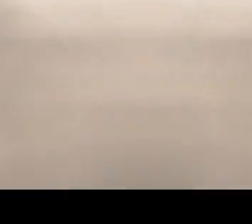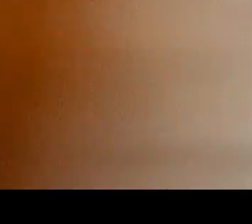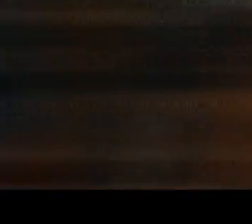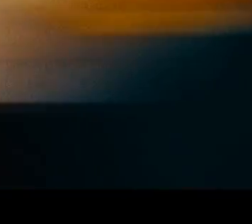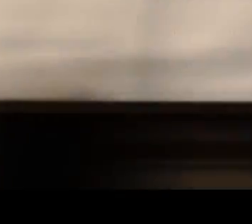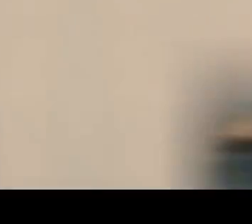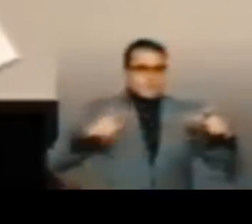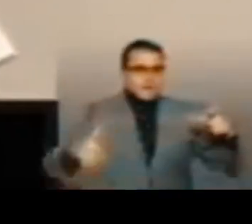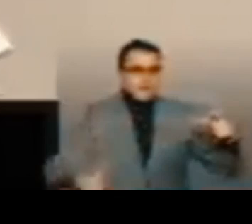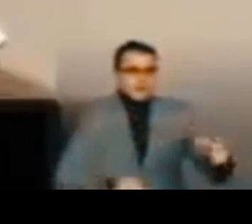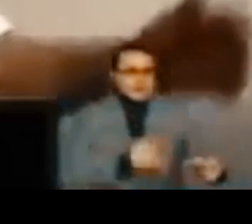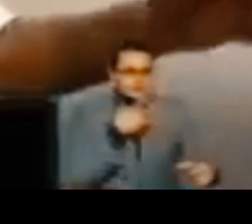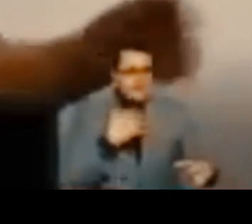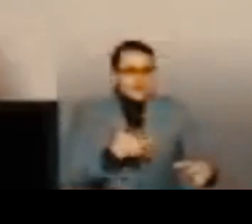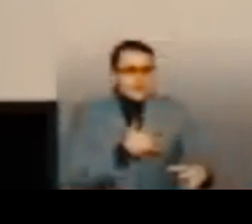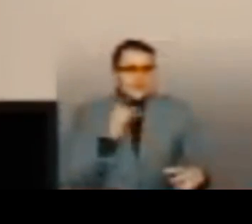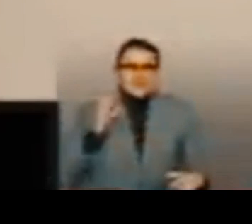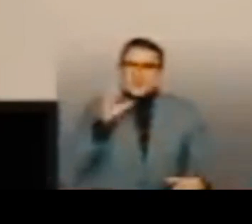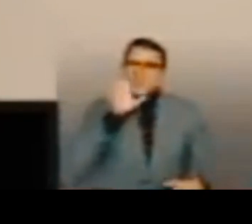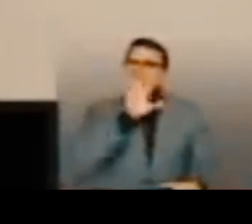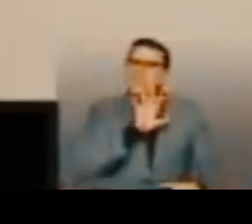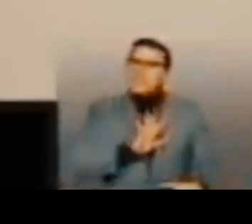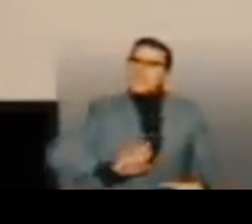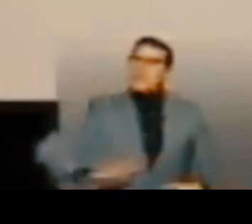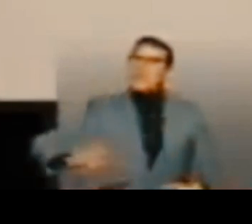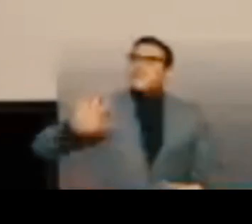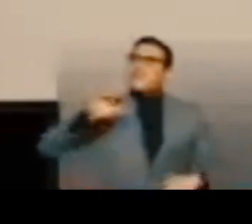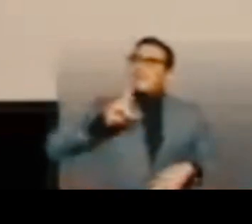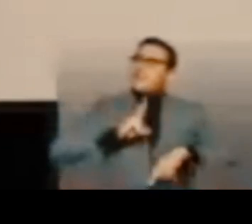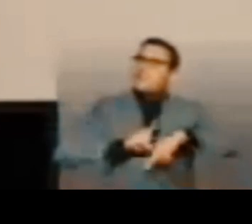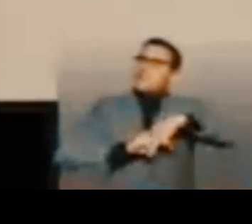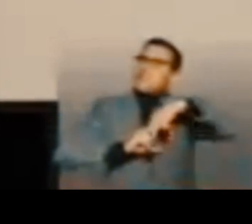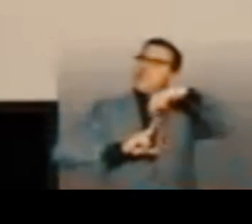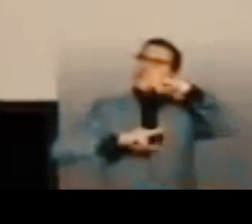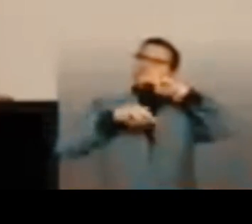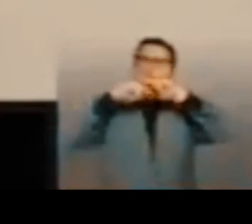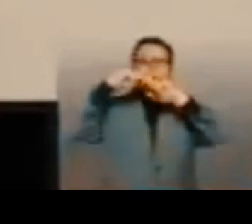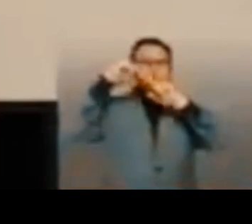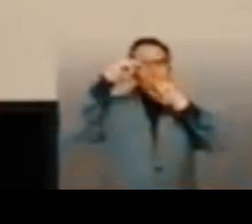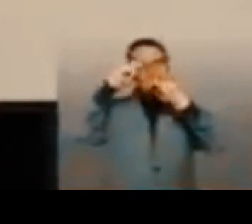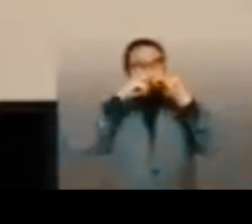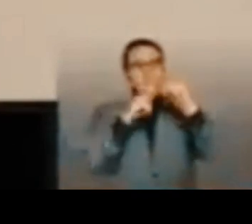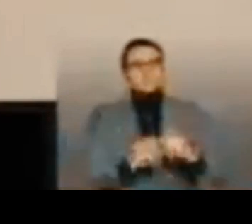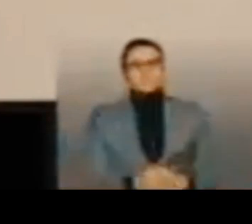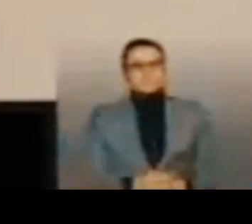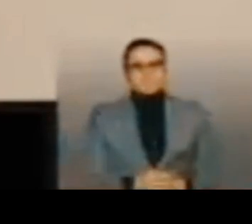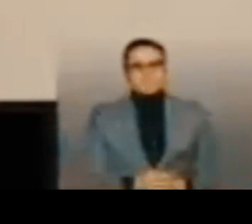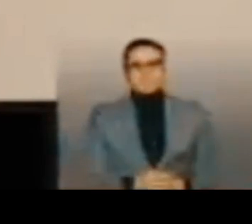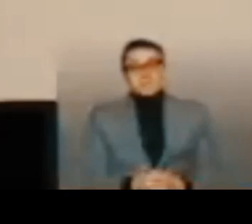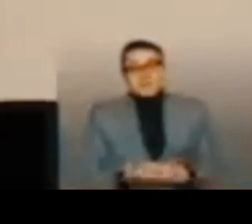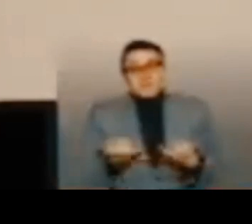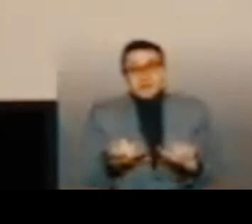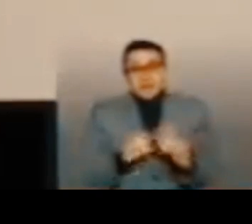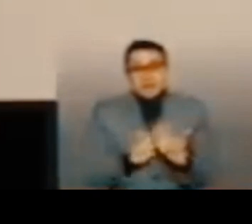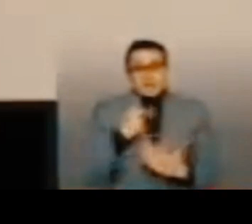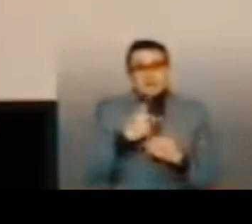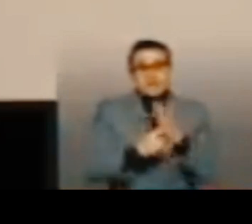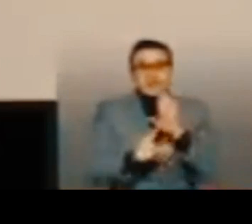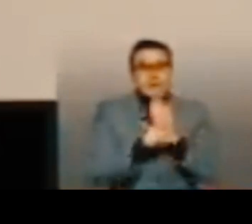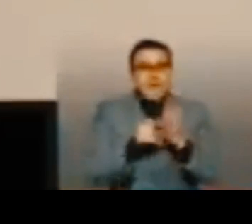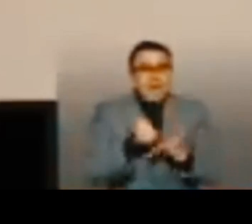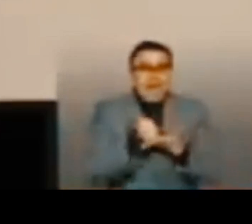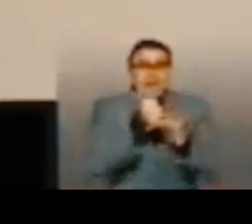cárcel. Por eso este proyecto de ley para 5.000 mujeres es tan